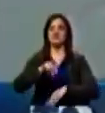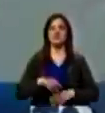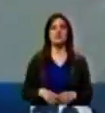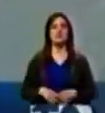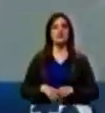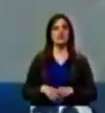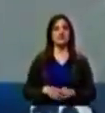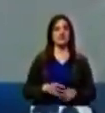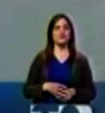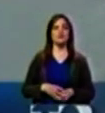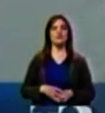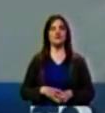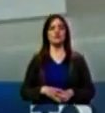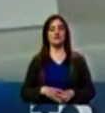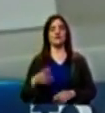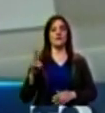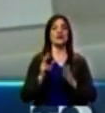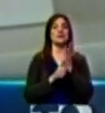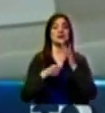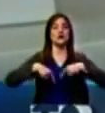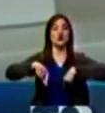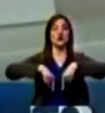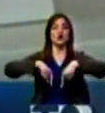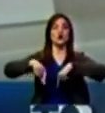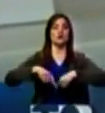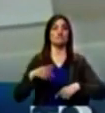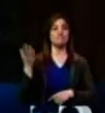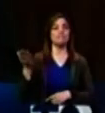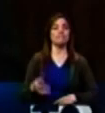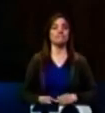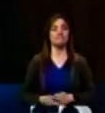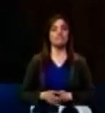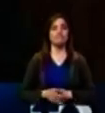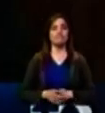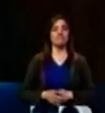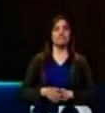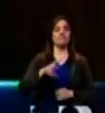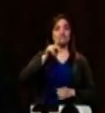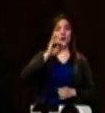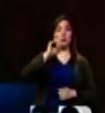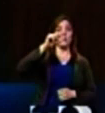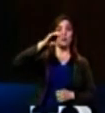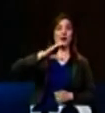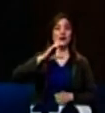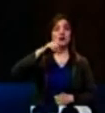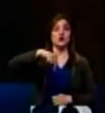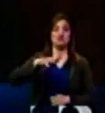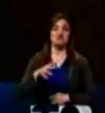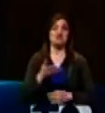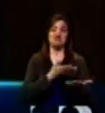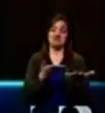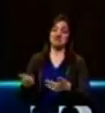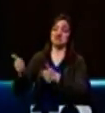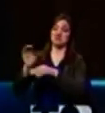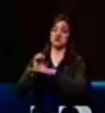desea. Así lo aseguró el viceministro de Movilidad Humana, José Luis Jácome. La señora Pic es bienvenida al Ecuador, puede ingresar cuando guste,